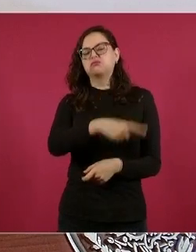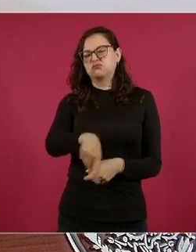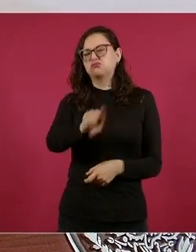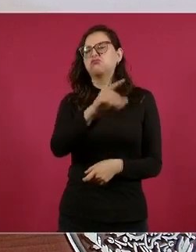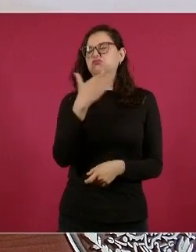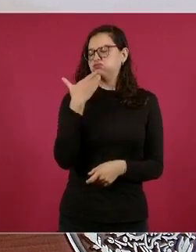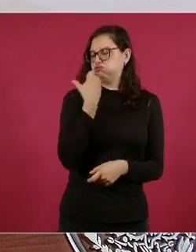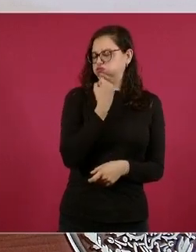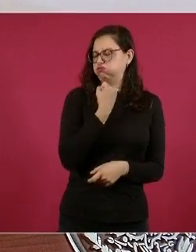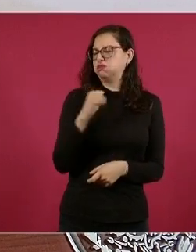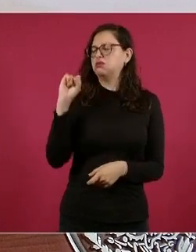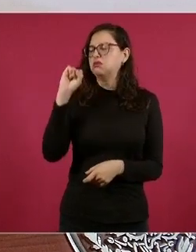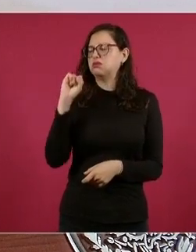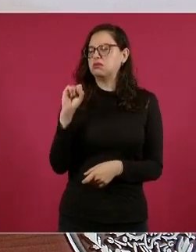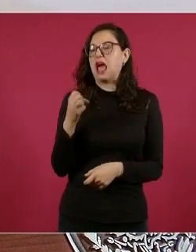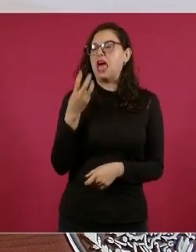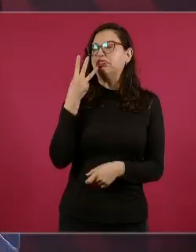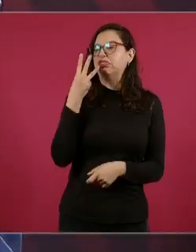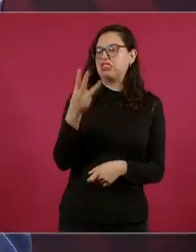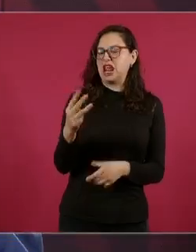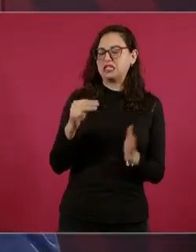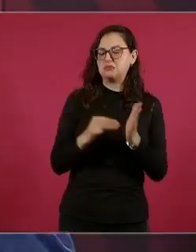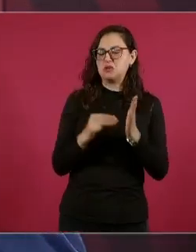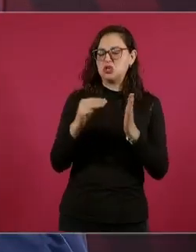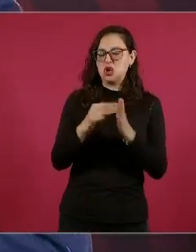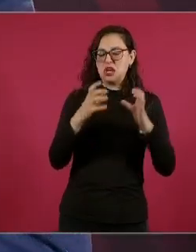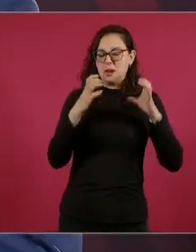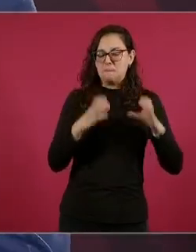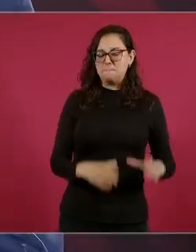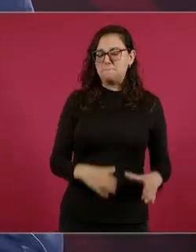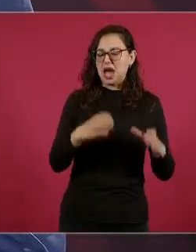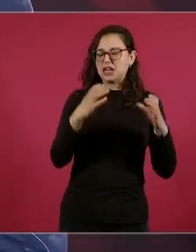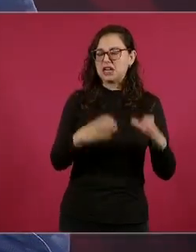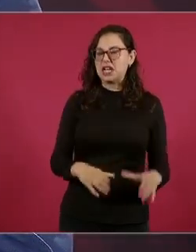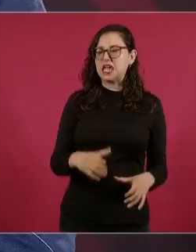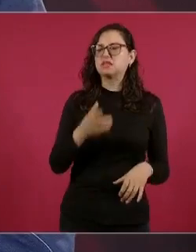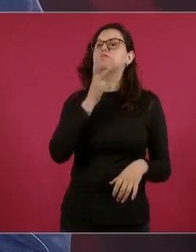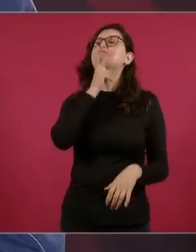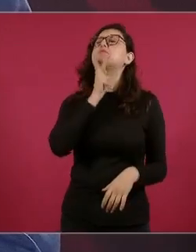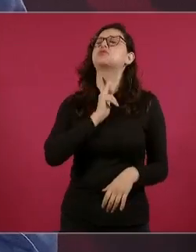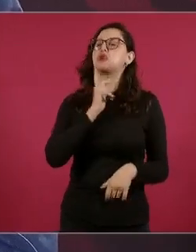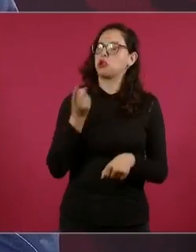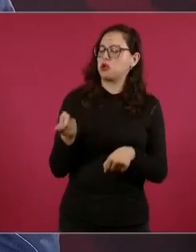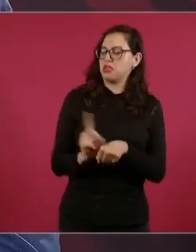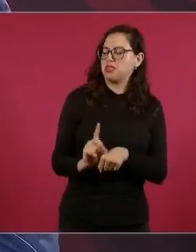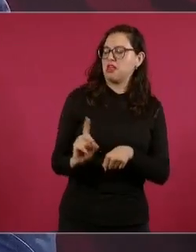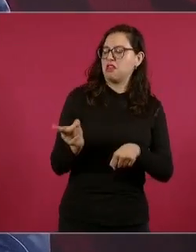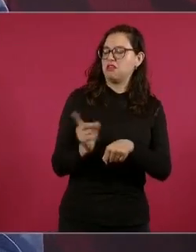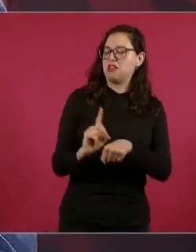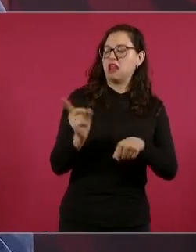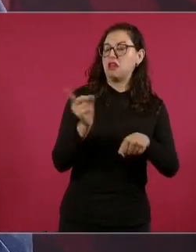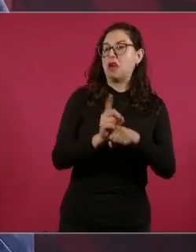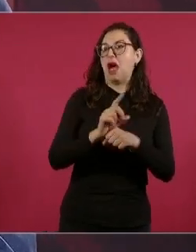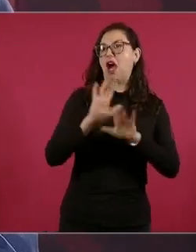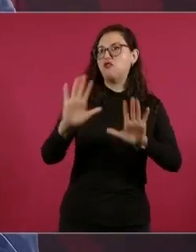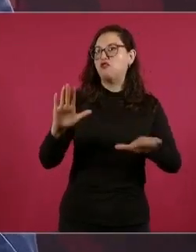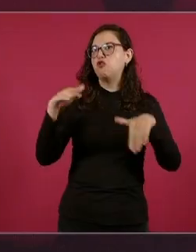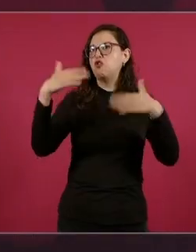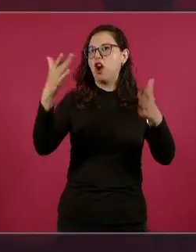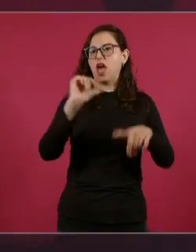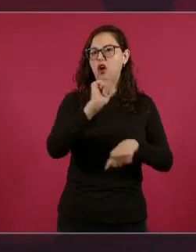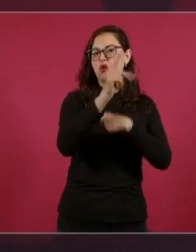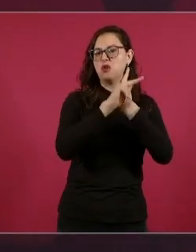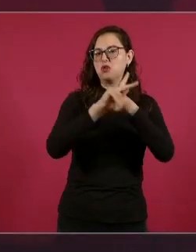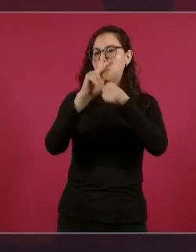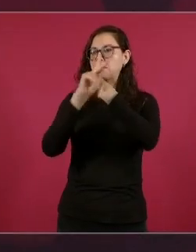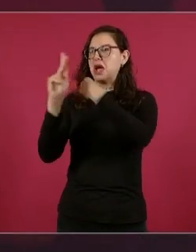3 millones de barriles diarios, que iba a llegar la inversión extranjera a México a raudales.